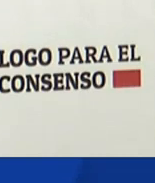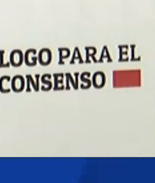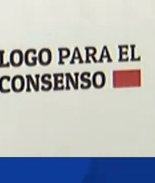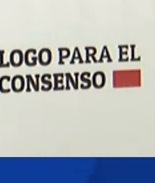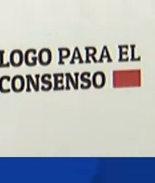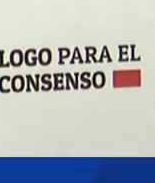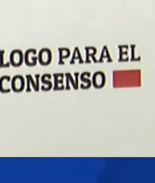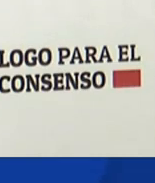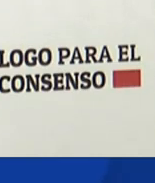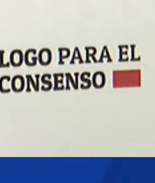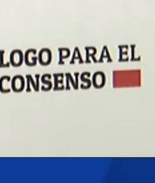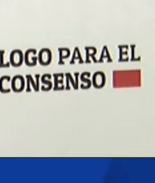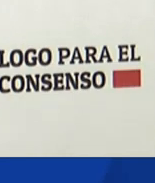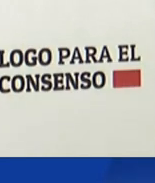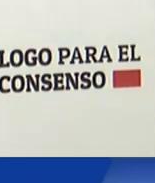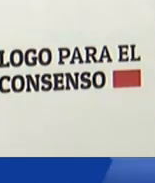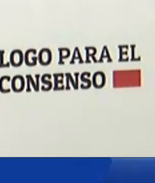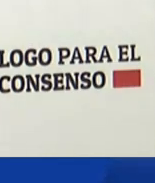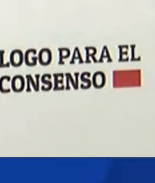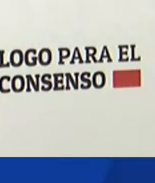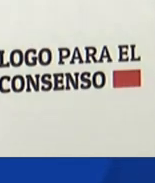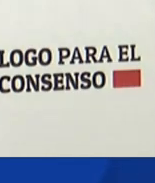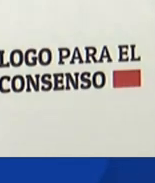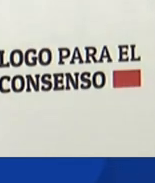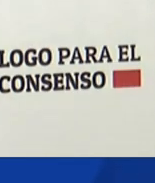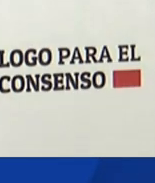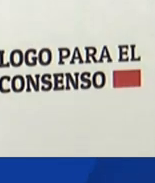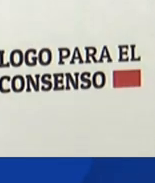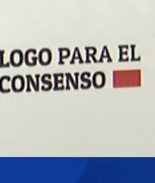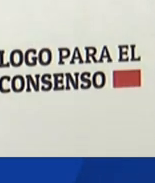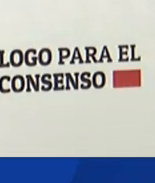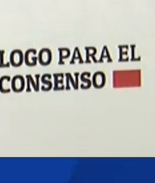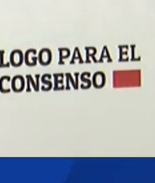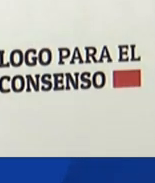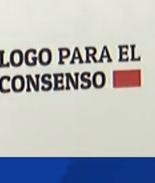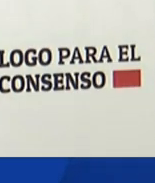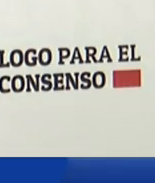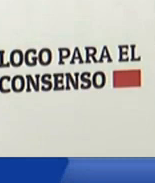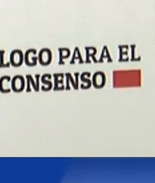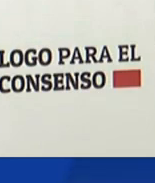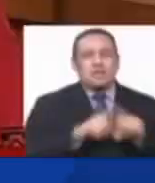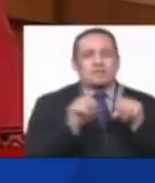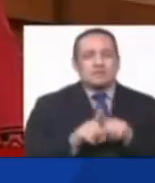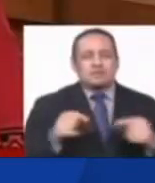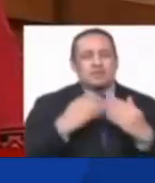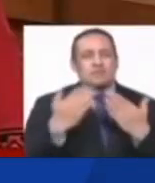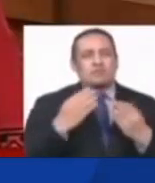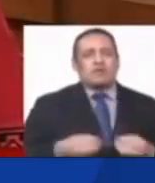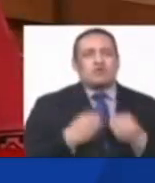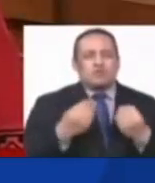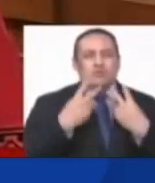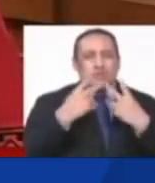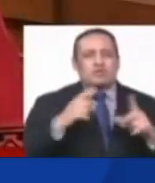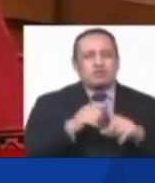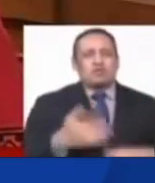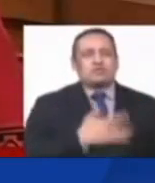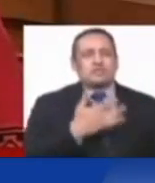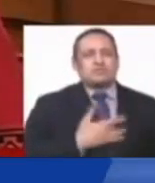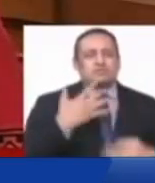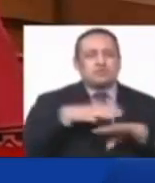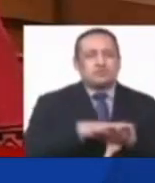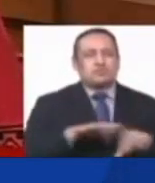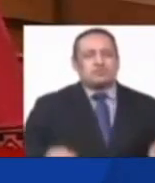se está instalando una lógica de dictadura y aseguró que en democracia los representantes de los poderes autónomos